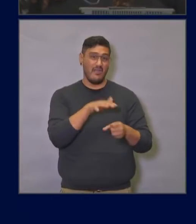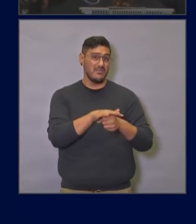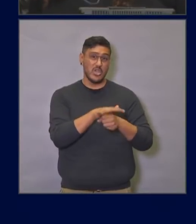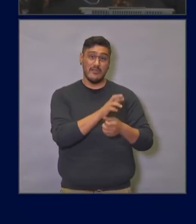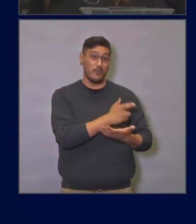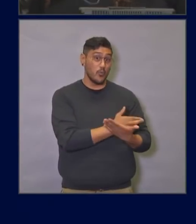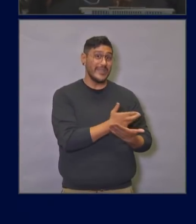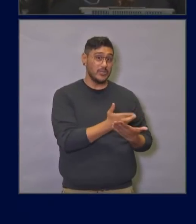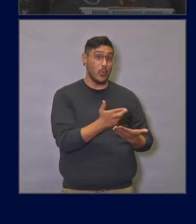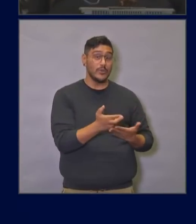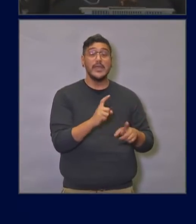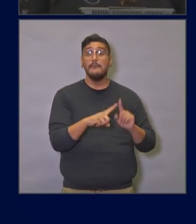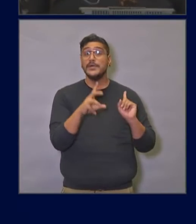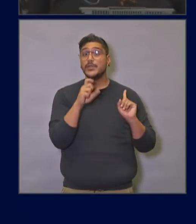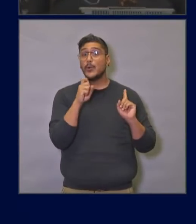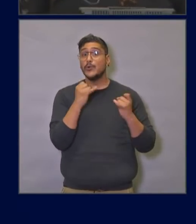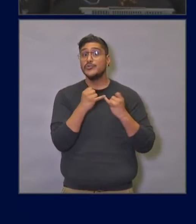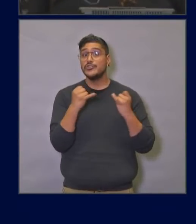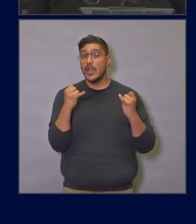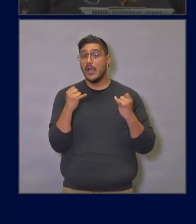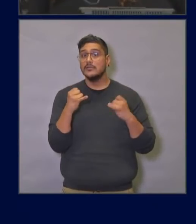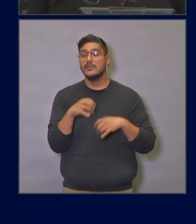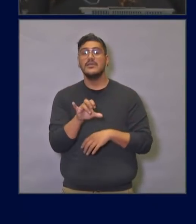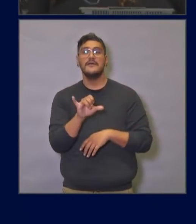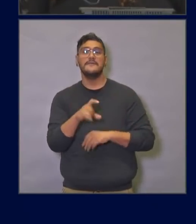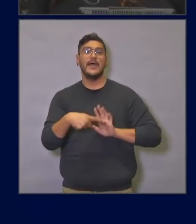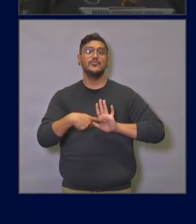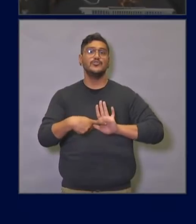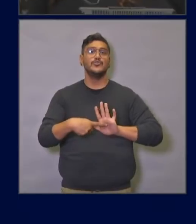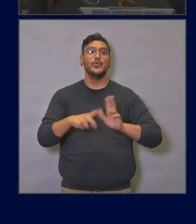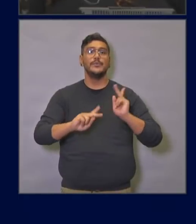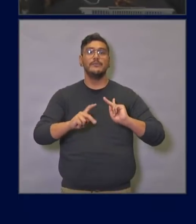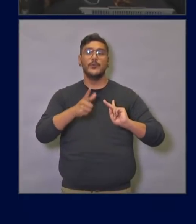línea anaranjada en la parte superior representa a las